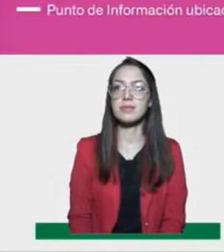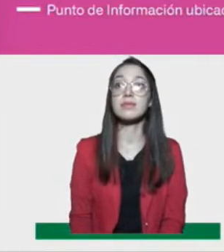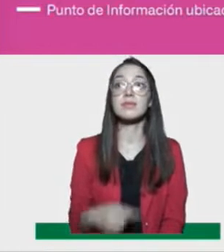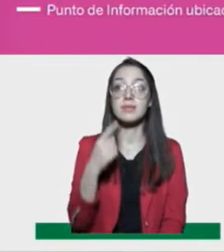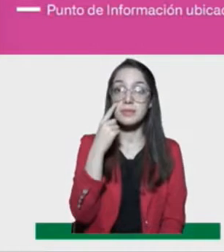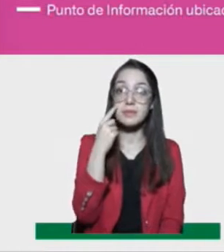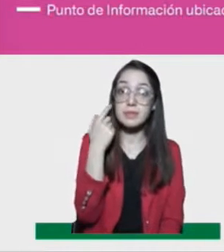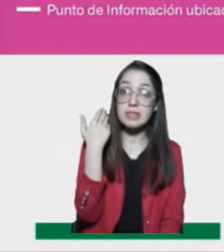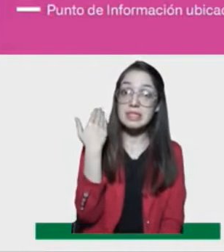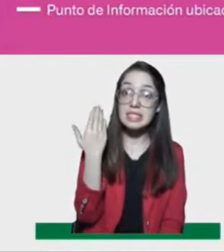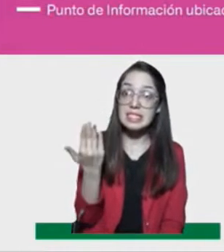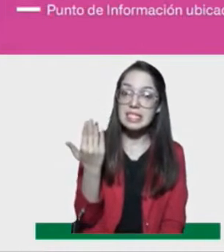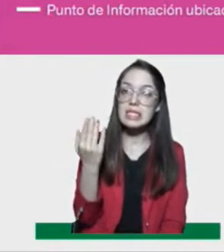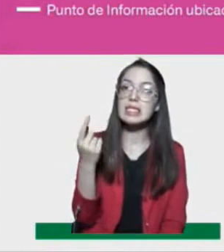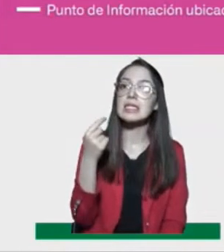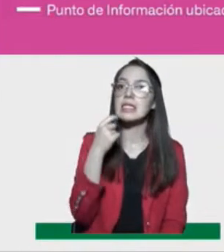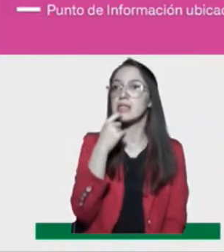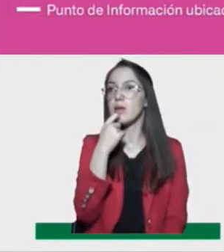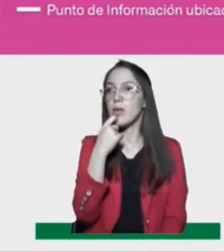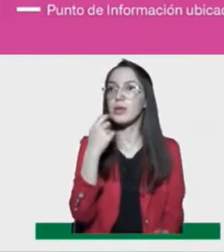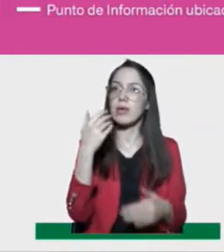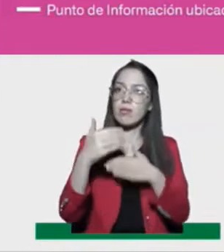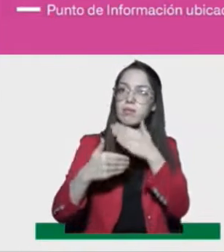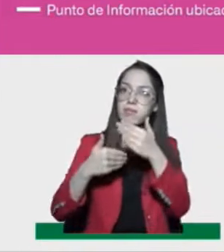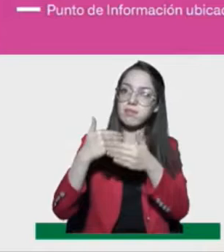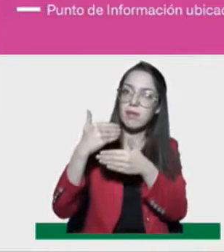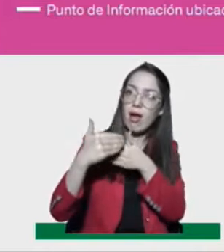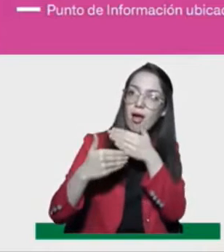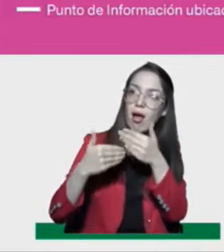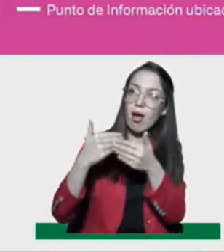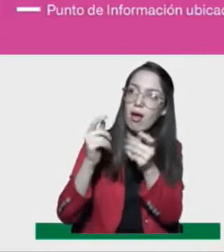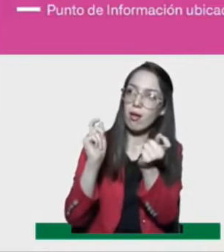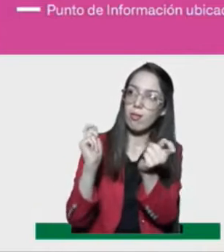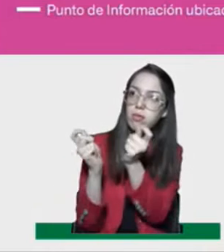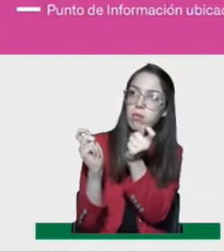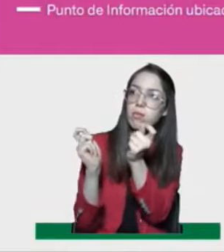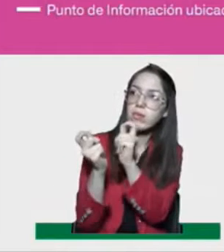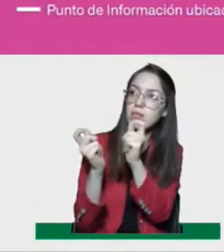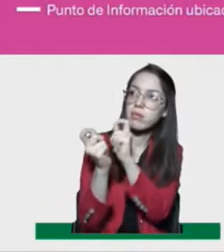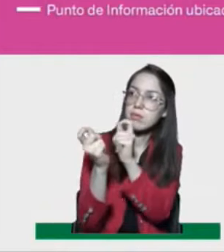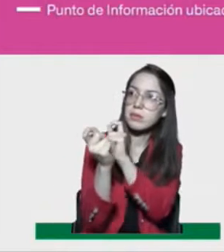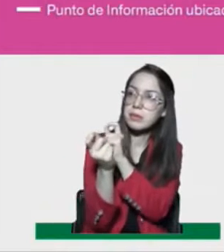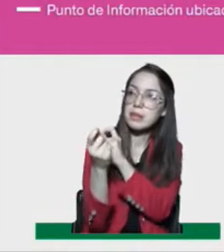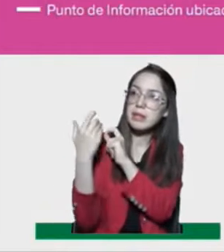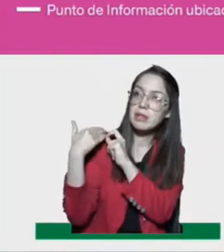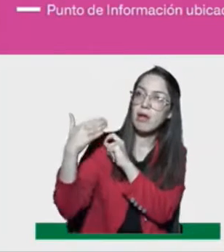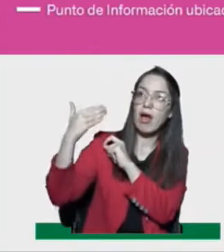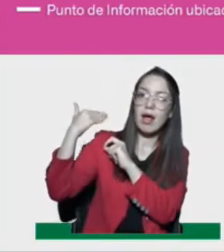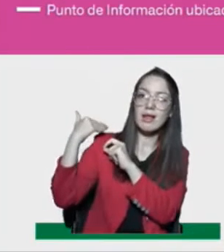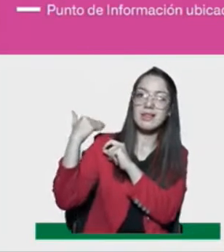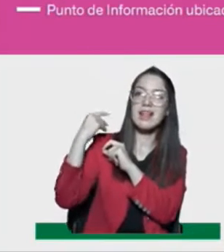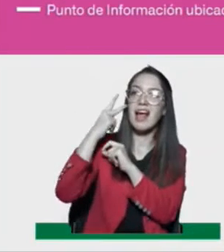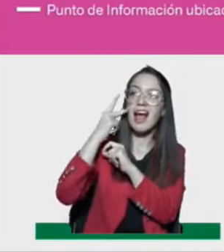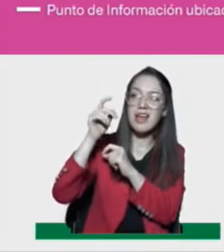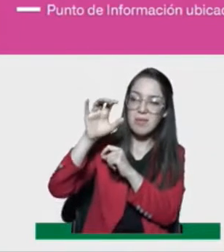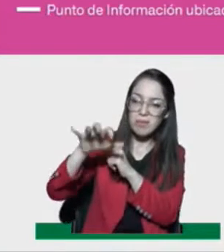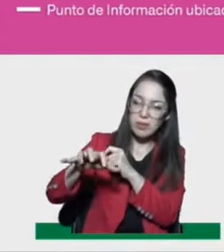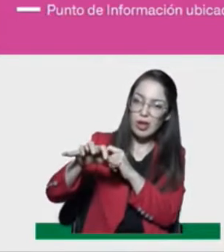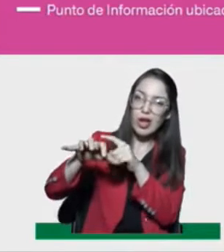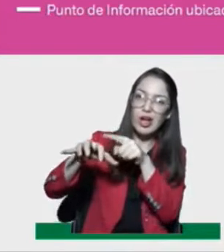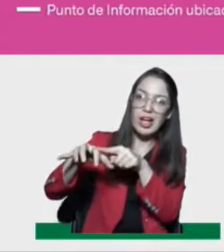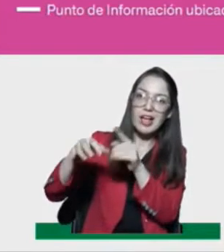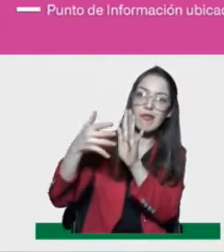Prueba de ello es que ya Medellín, digamos, empieza a hacer un proceso de transformación de lo que históricamente llamábamos los puntos de información turística. Y esos